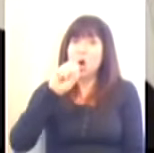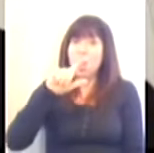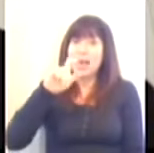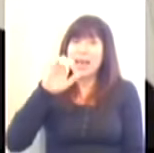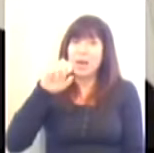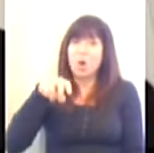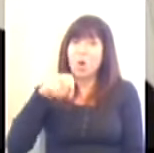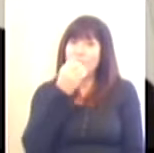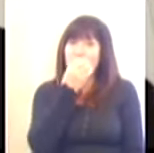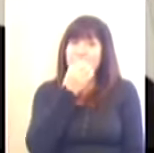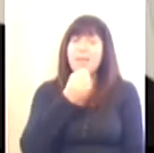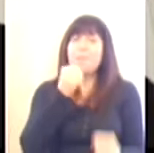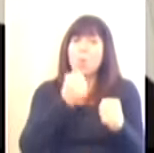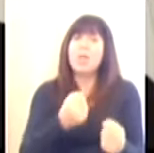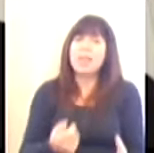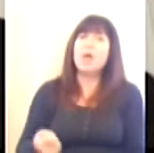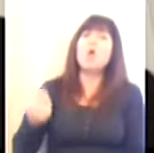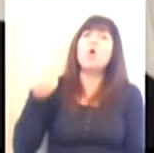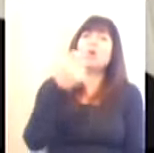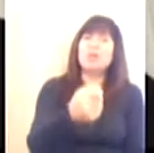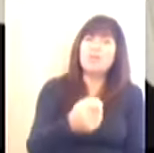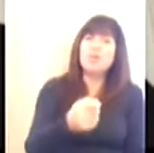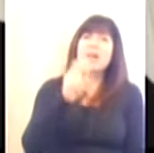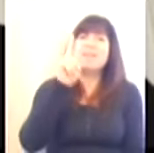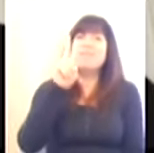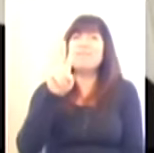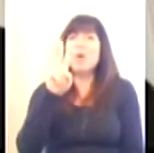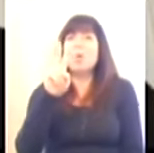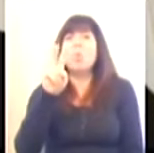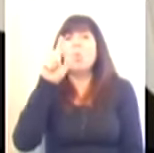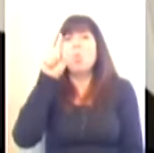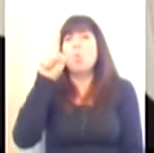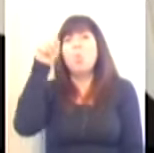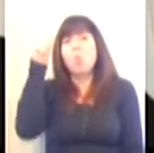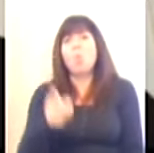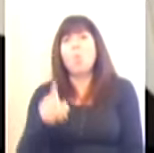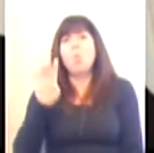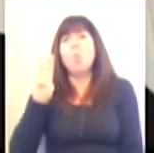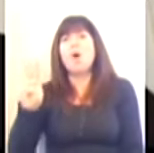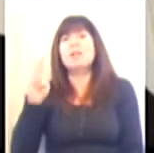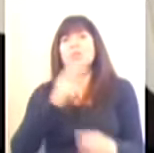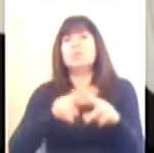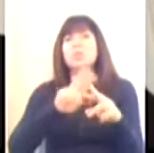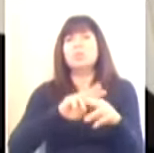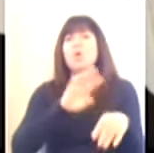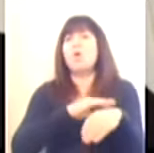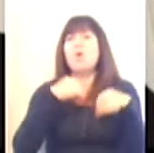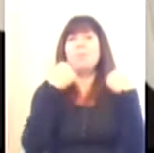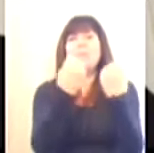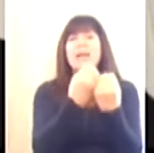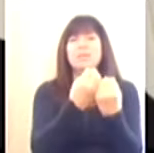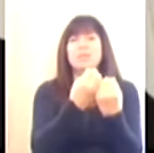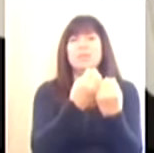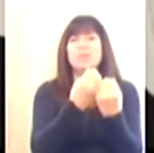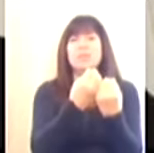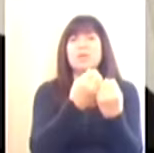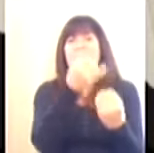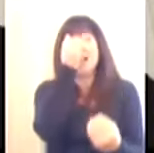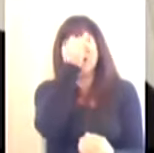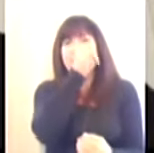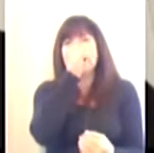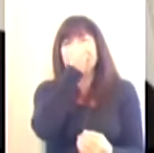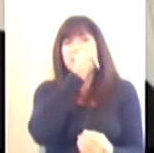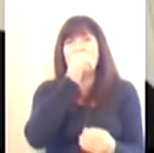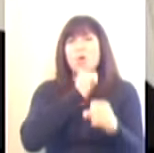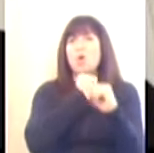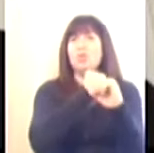contribuir entre un 21 y un 27, o sea, como un cuarto de la solución total de reducciones de gases de efecto invernadero de Chile. El hidrógeno